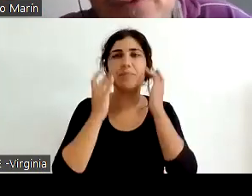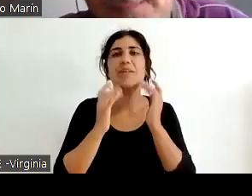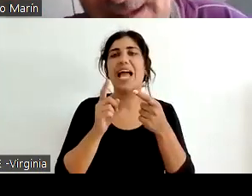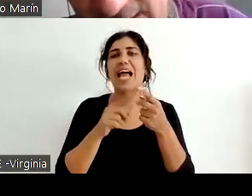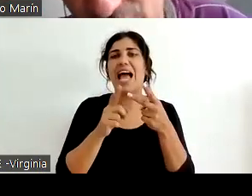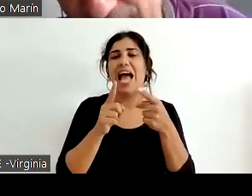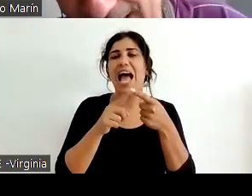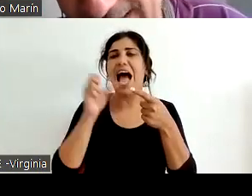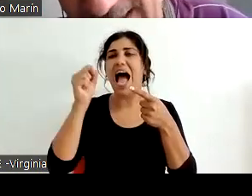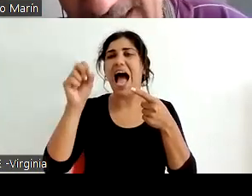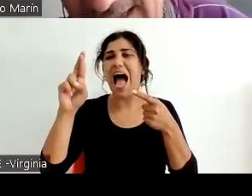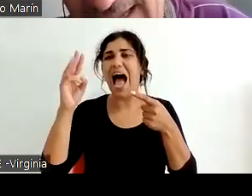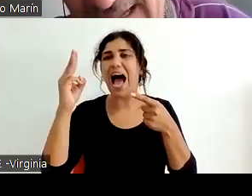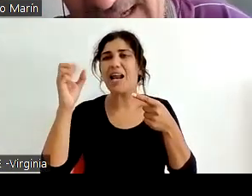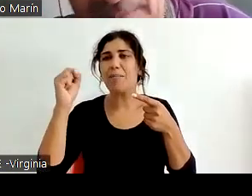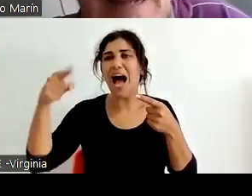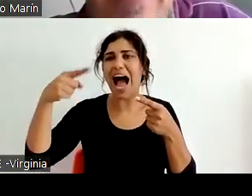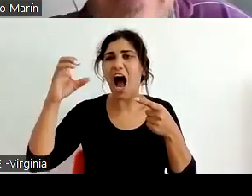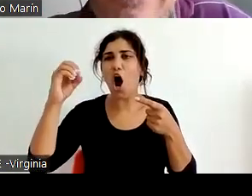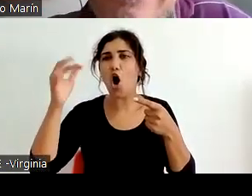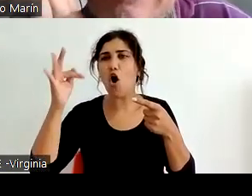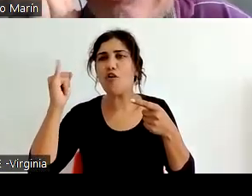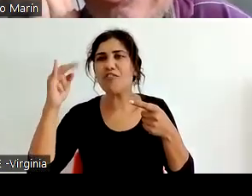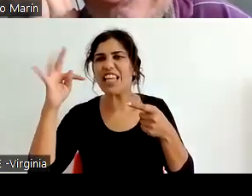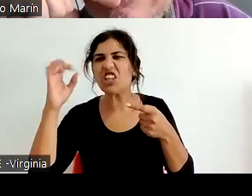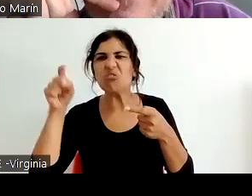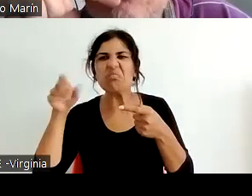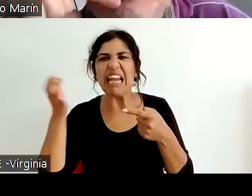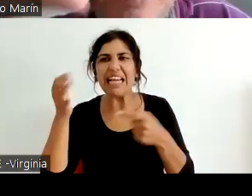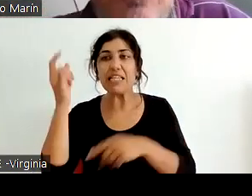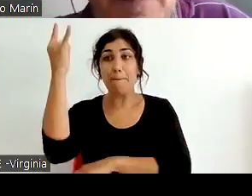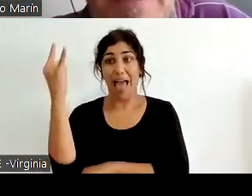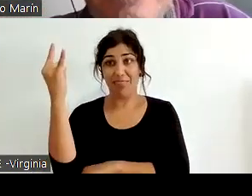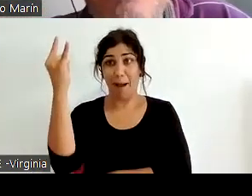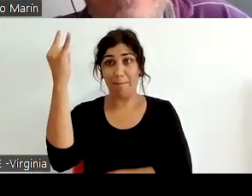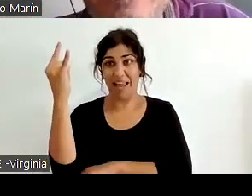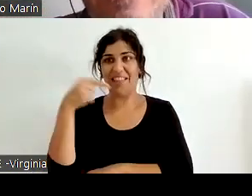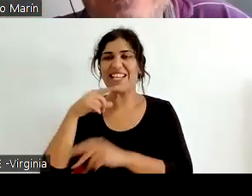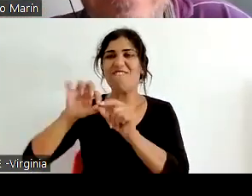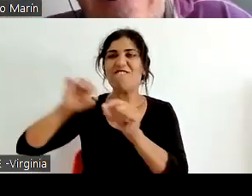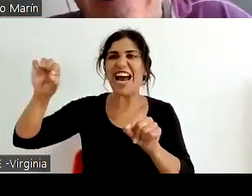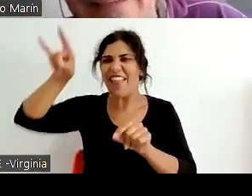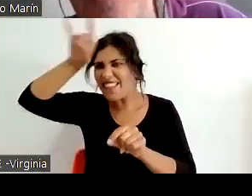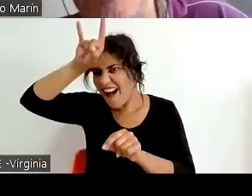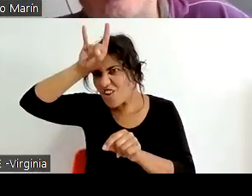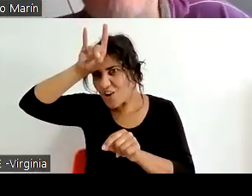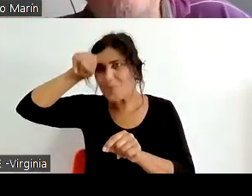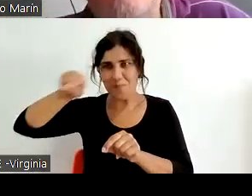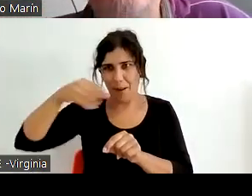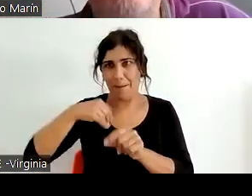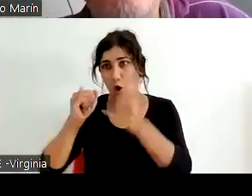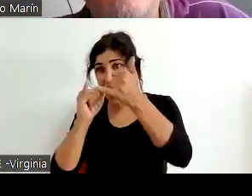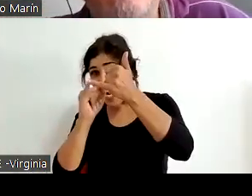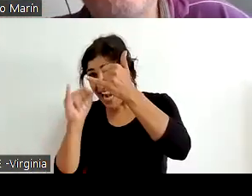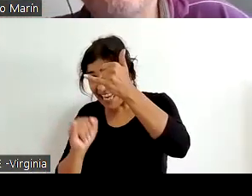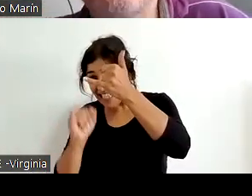Arpagofito es una planta, le llaman la garra del diablo. Es una planta de la raíz se extrae un